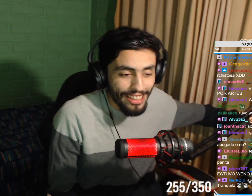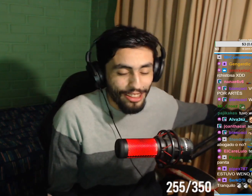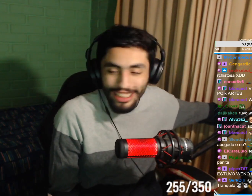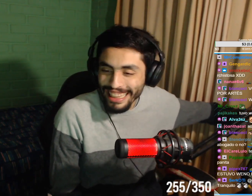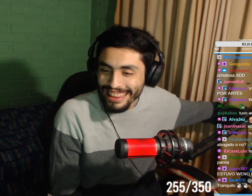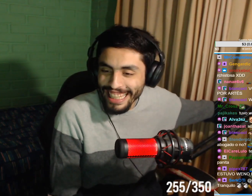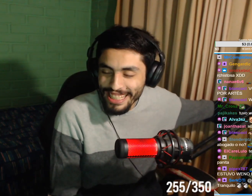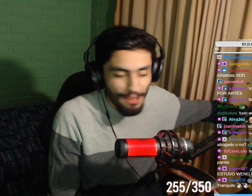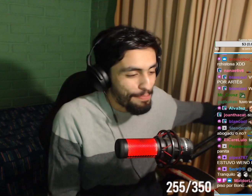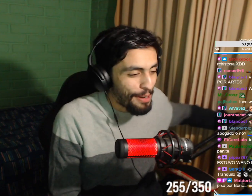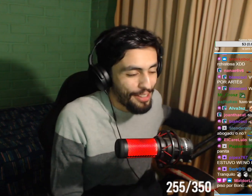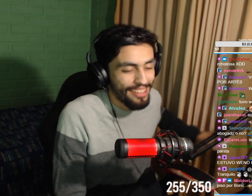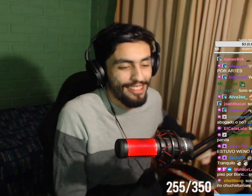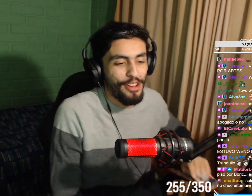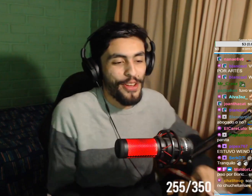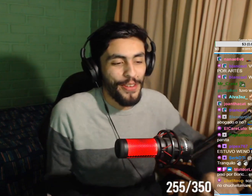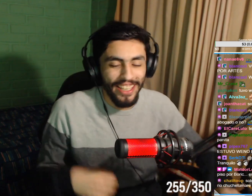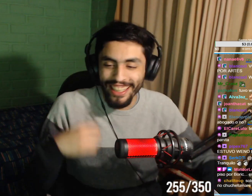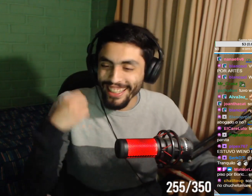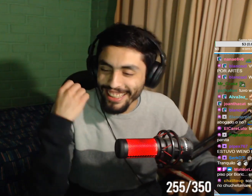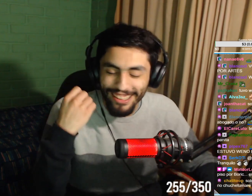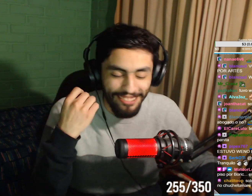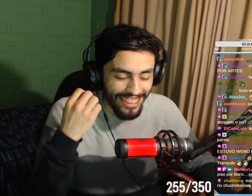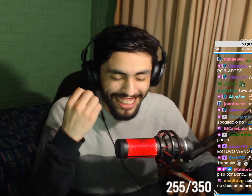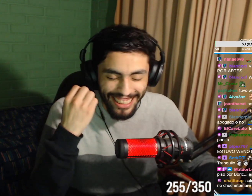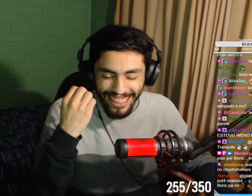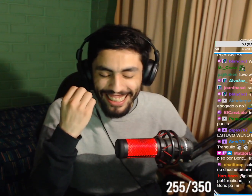Nunca había visto tanta chispa, weón.